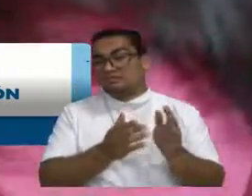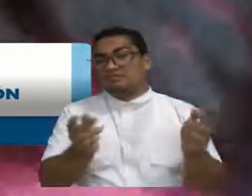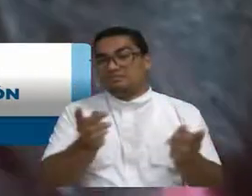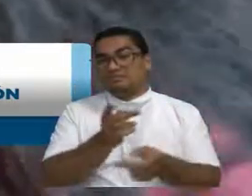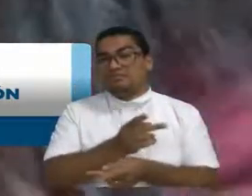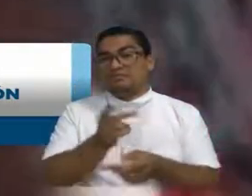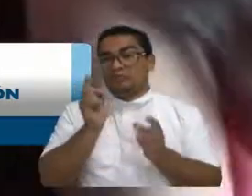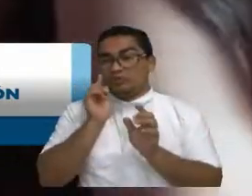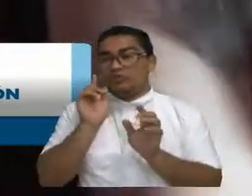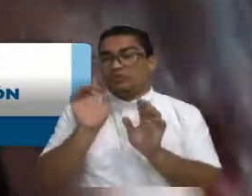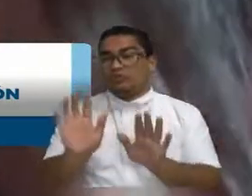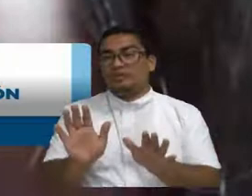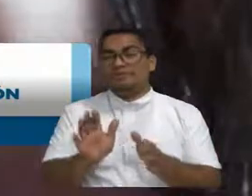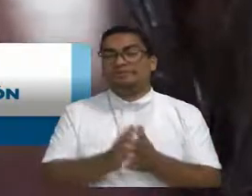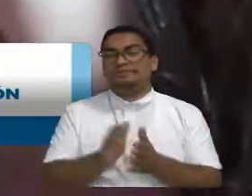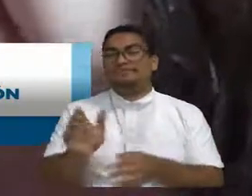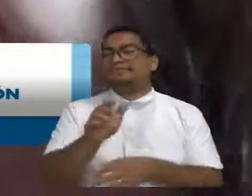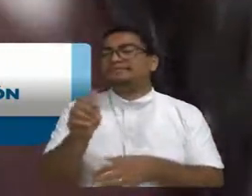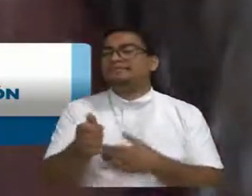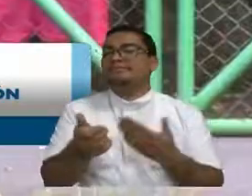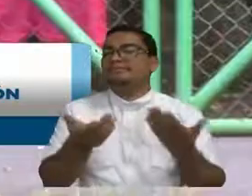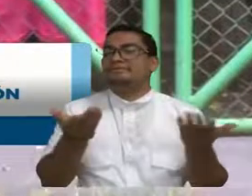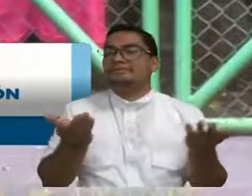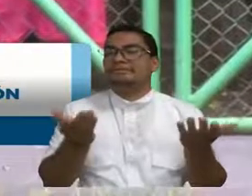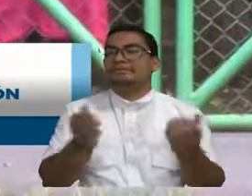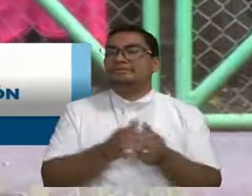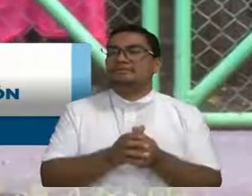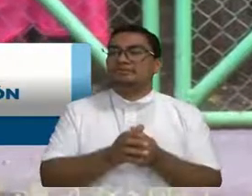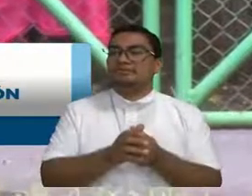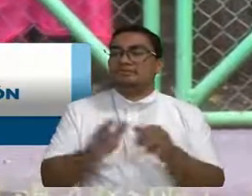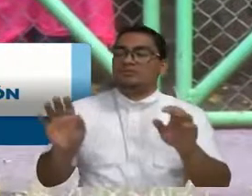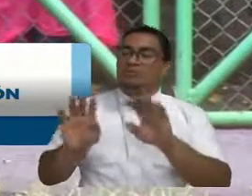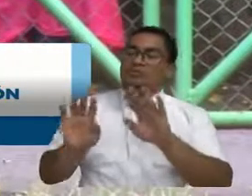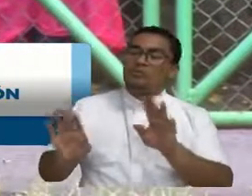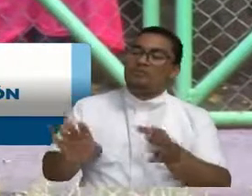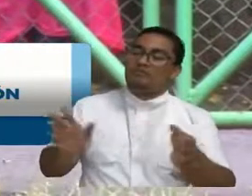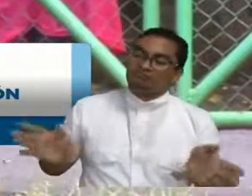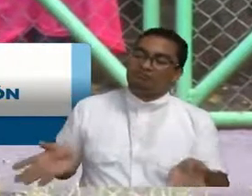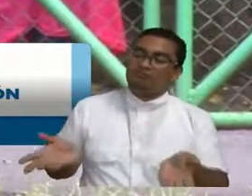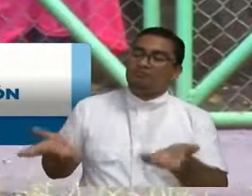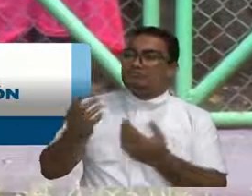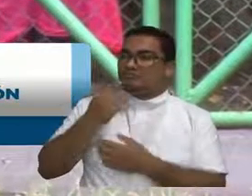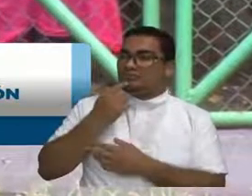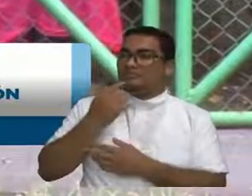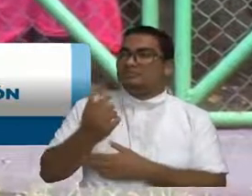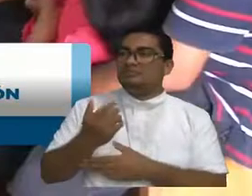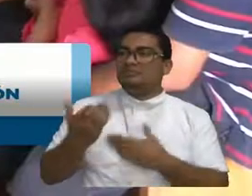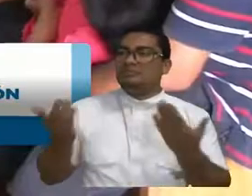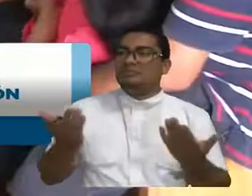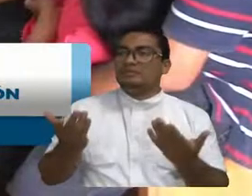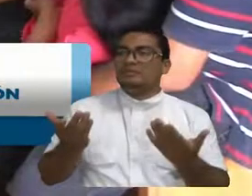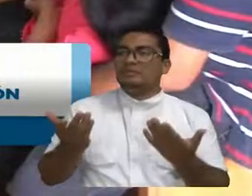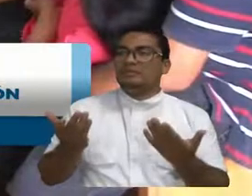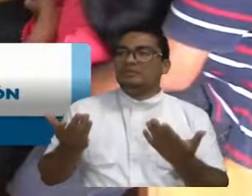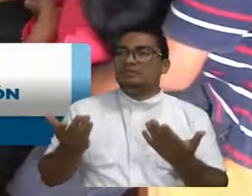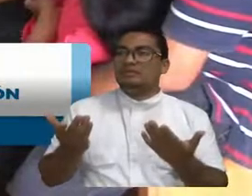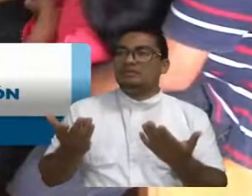eso. Lo otro es incentivar a la mujer a de que no se aísle, sino